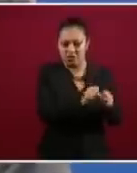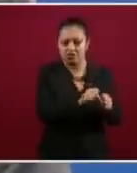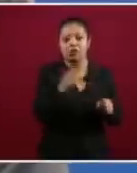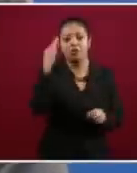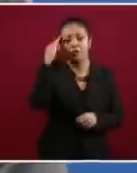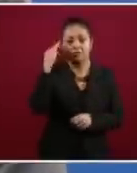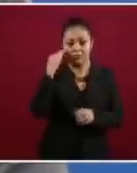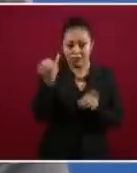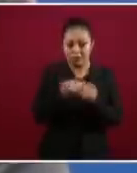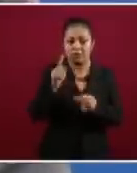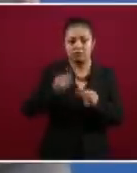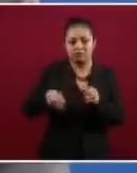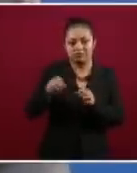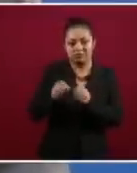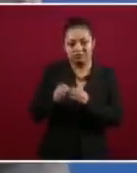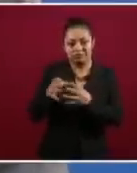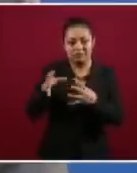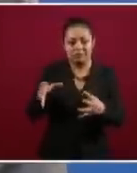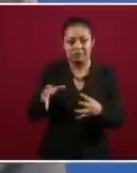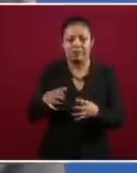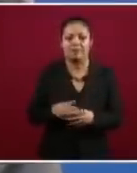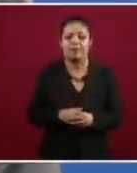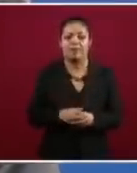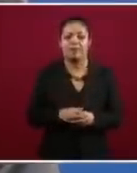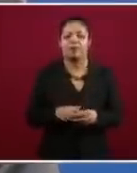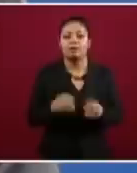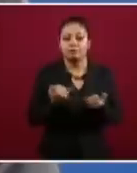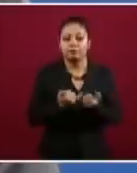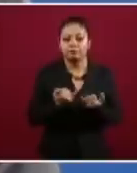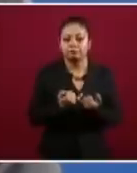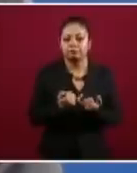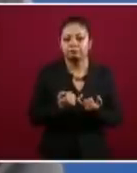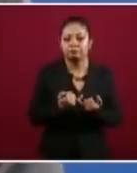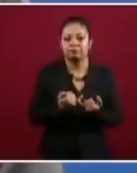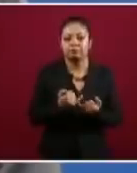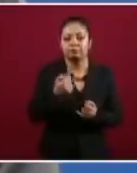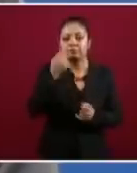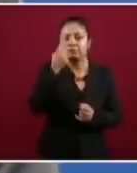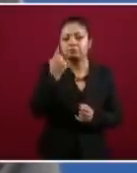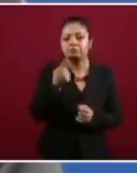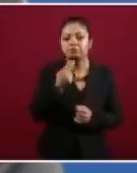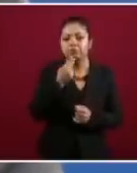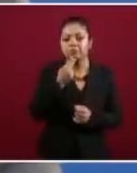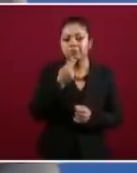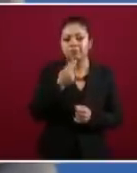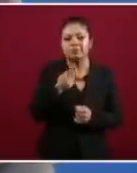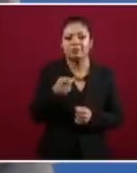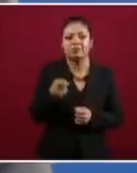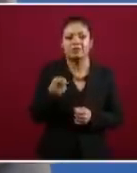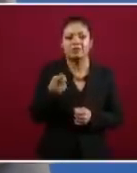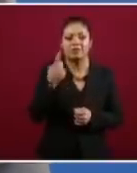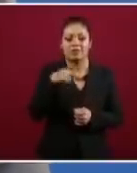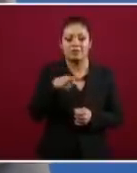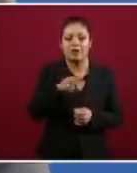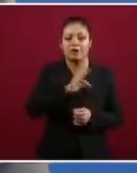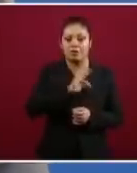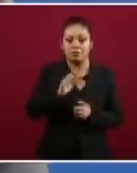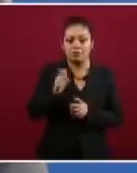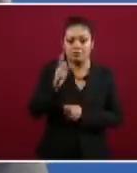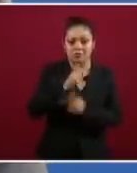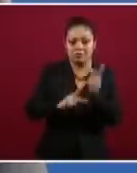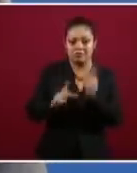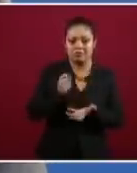ampliar y se están dando facilidades para que se lleven a cabo estas